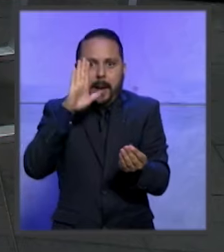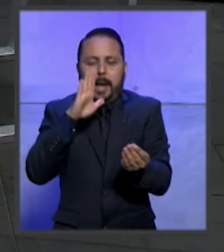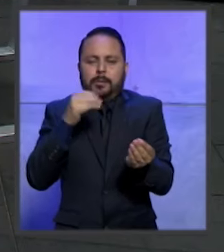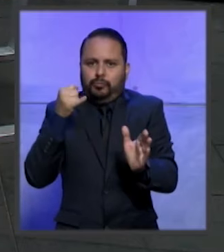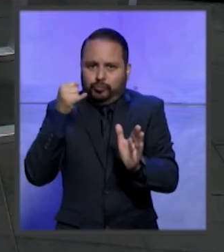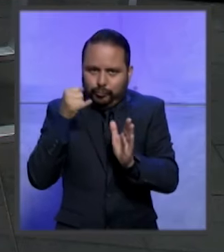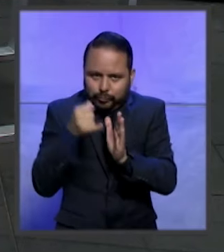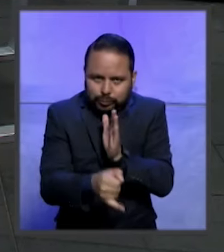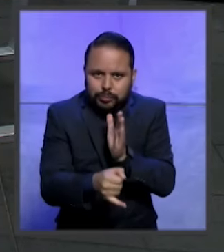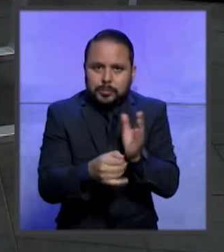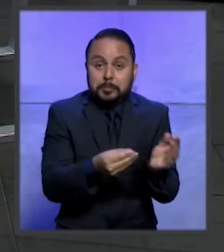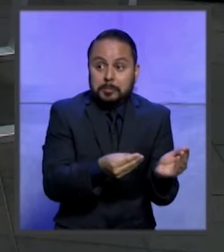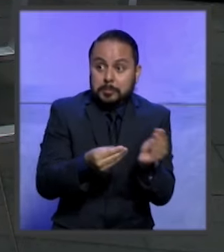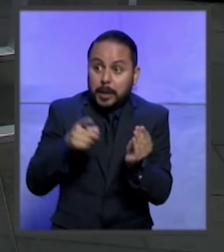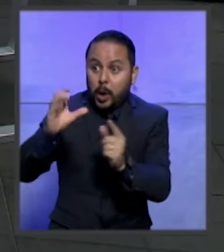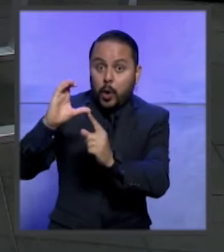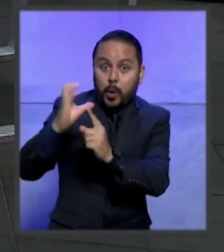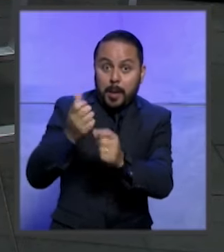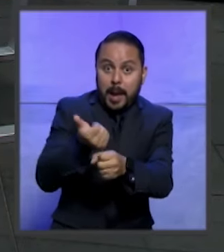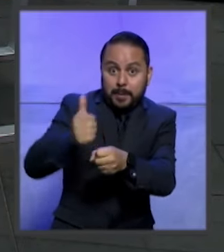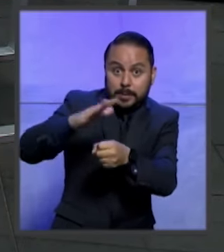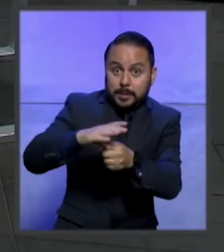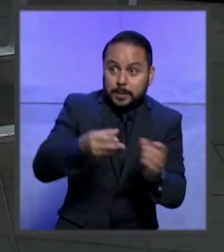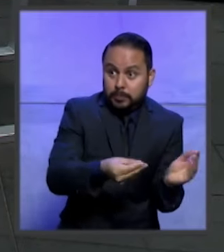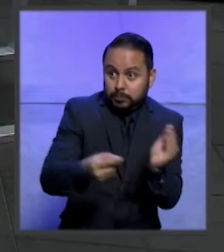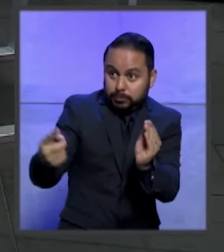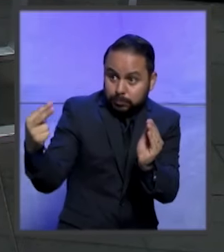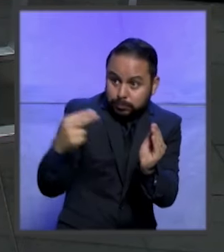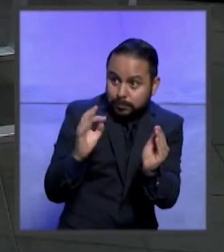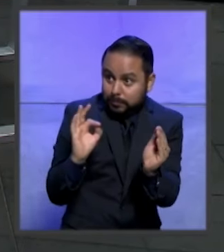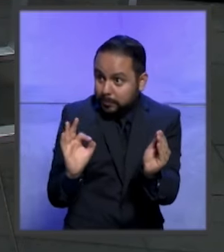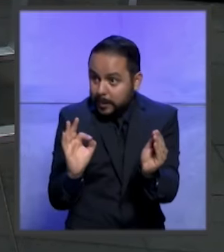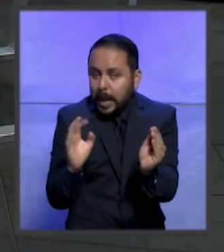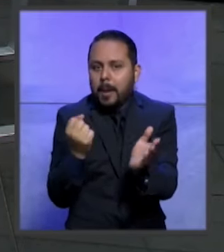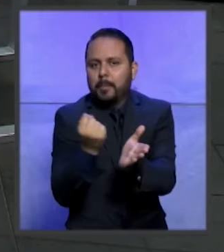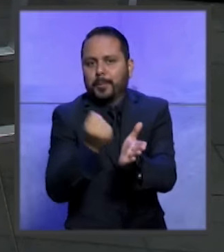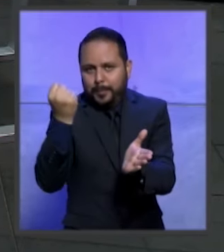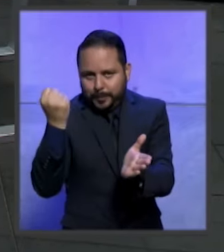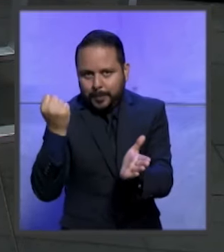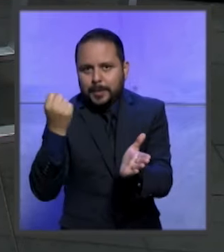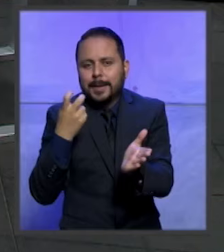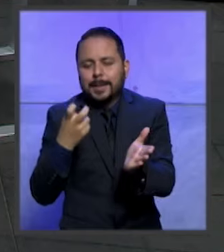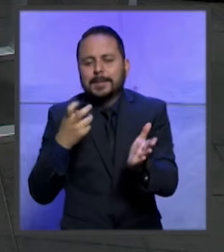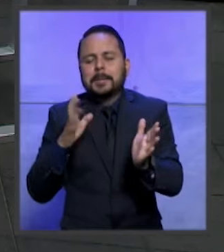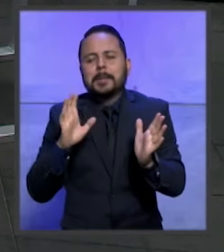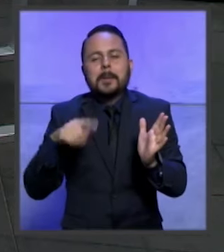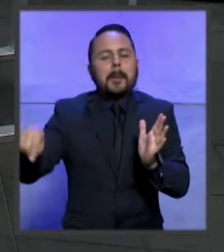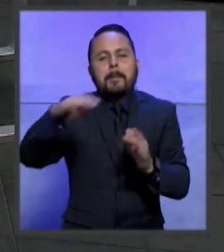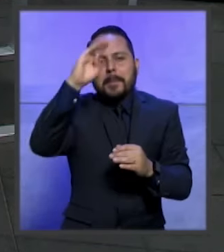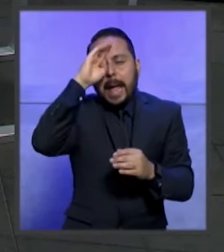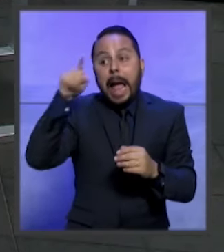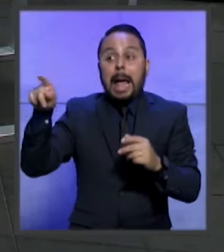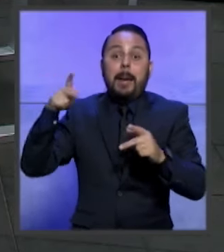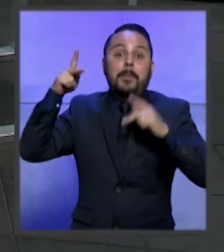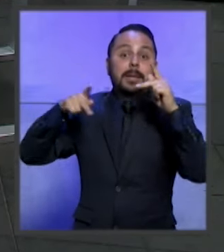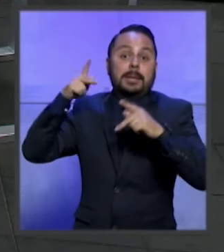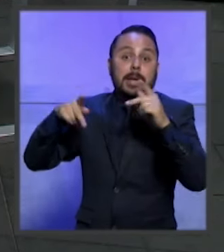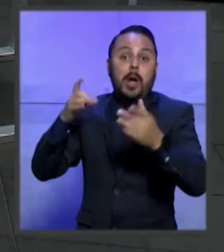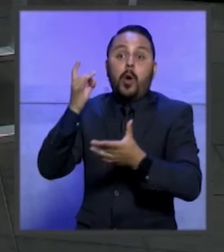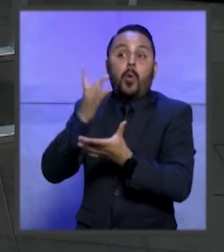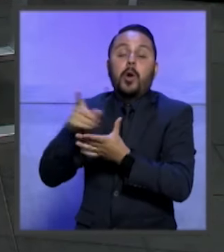somete a la aprobación de la comisión de administración Entonces es un procedimiento que uno Ah bueno es que la